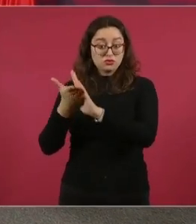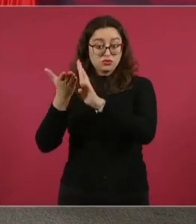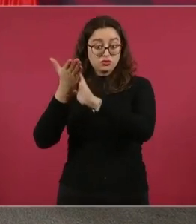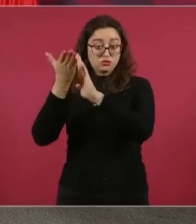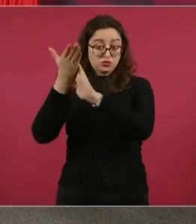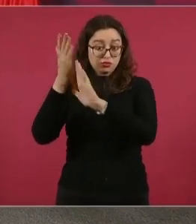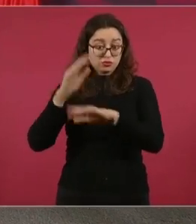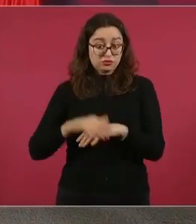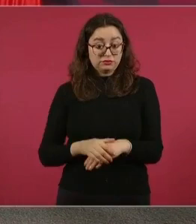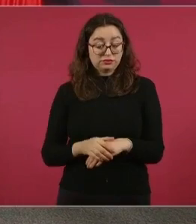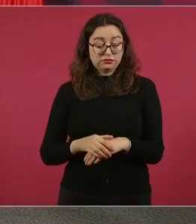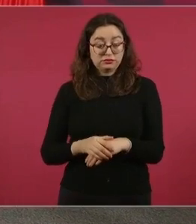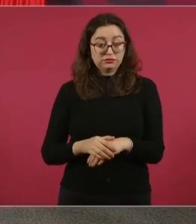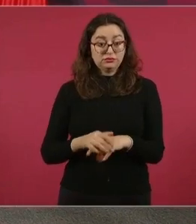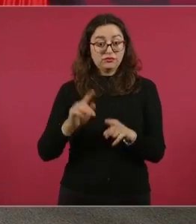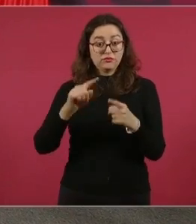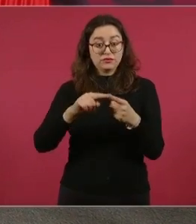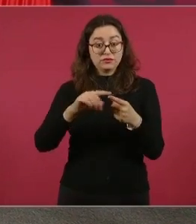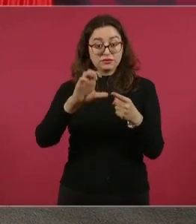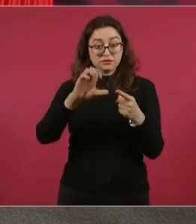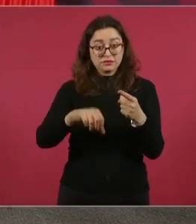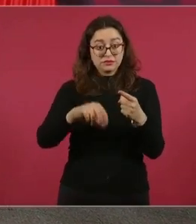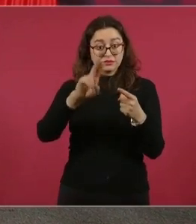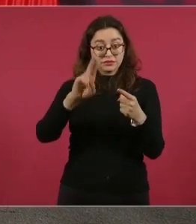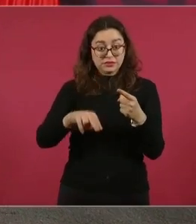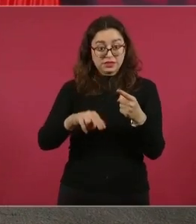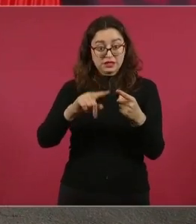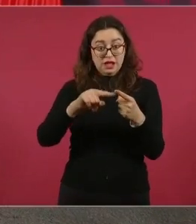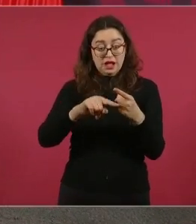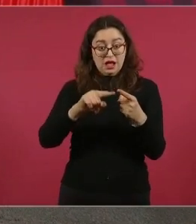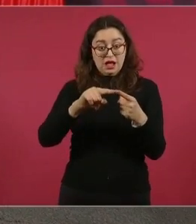Desde Cancún hasta